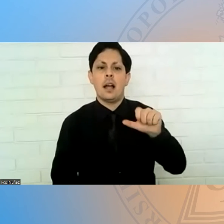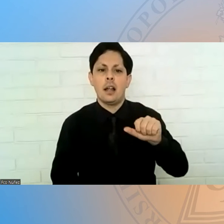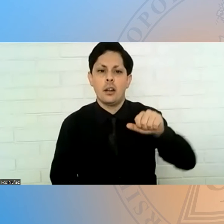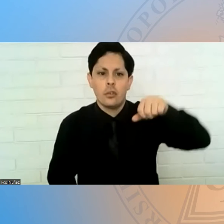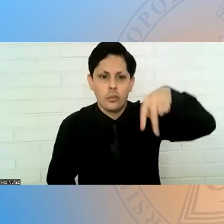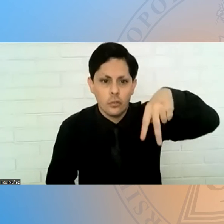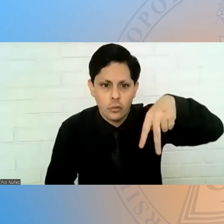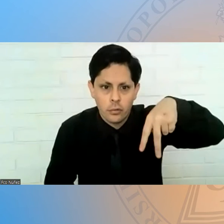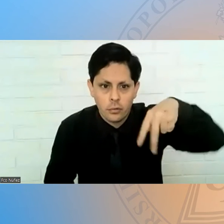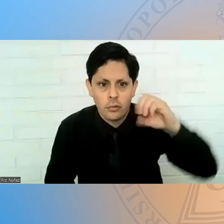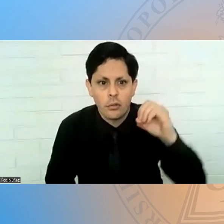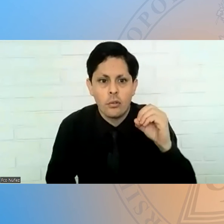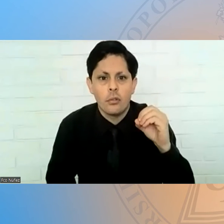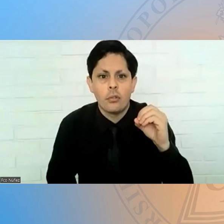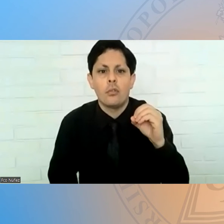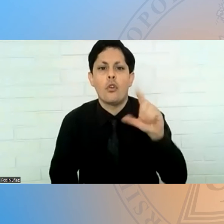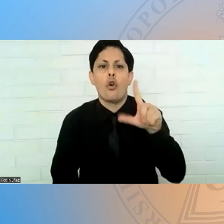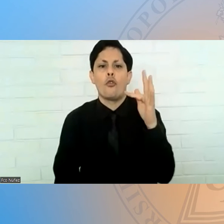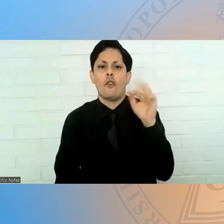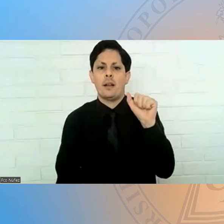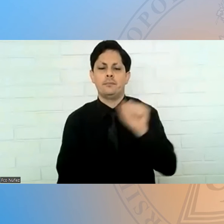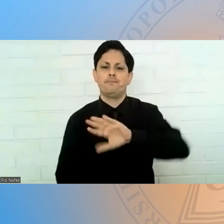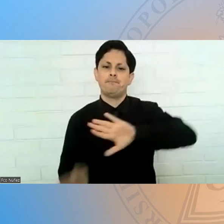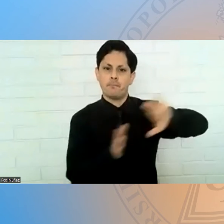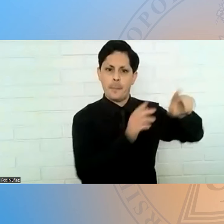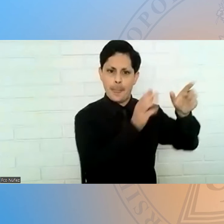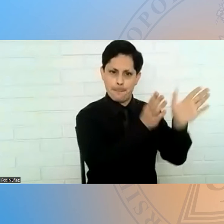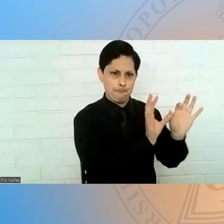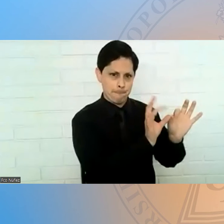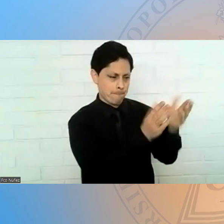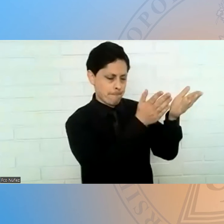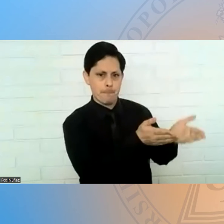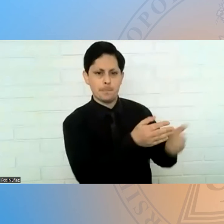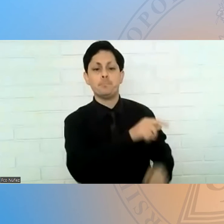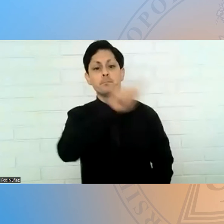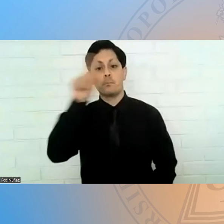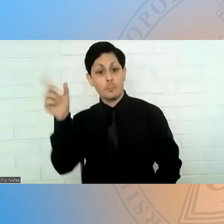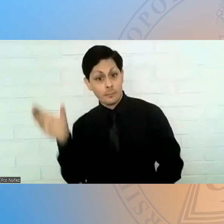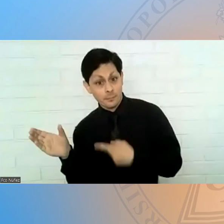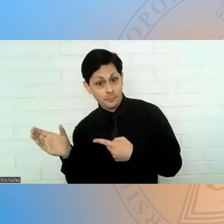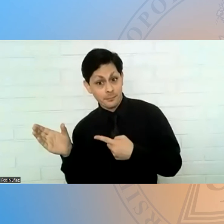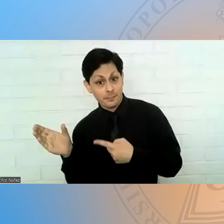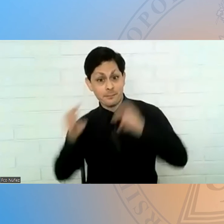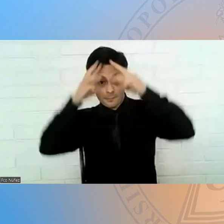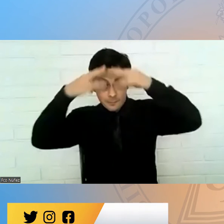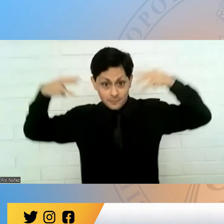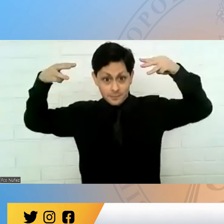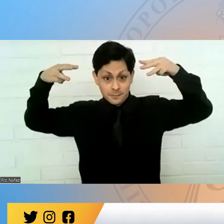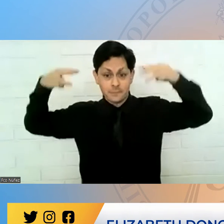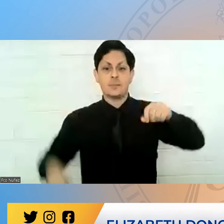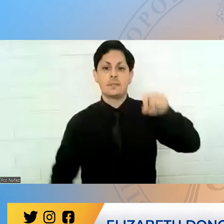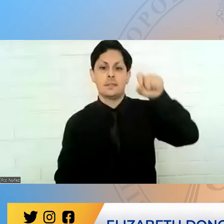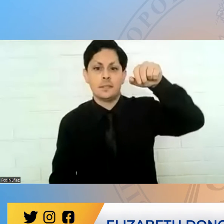Sardel. Elizabeth. Gracias, Rocío. Bueno, Sardel nos lleva a la epistemología,